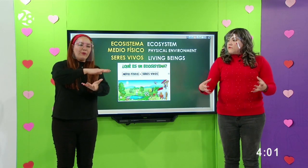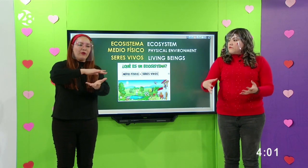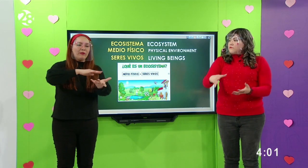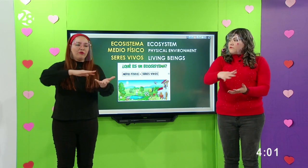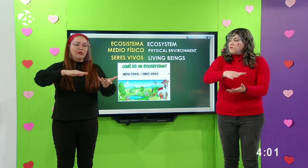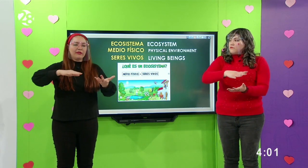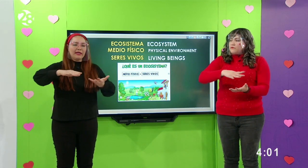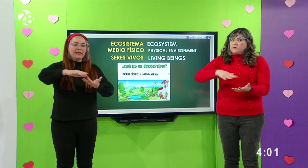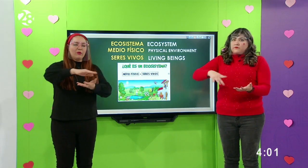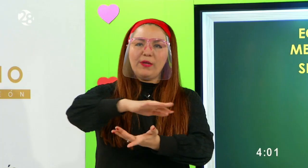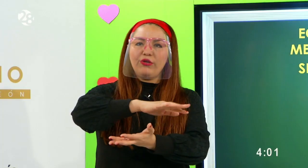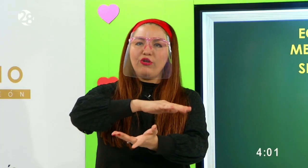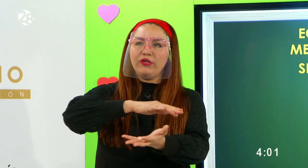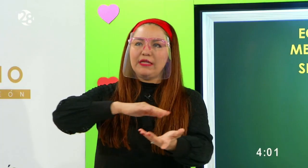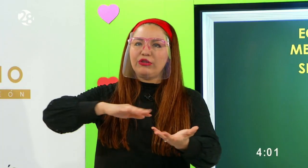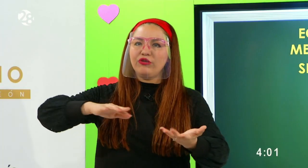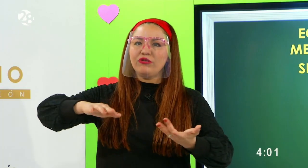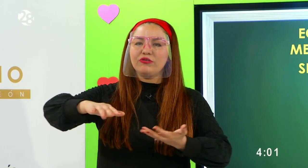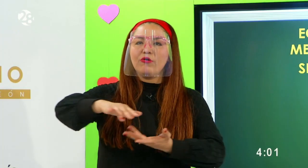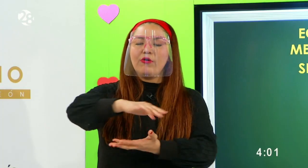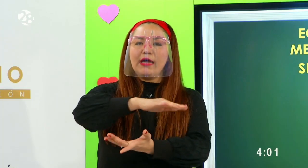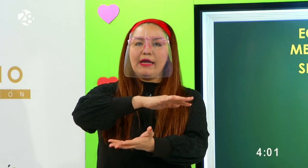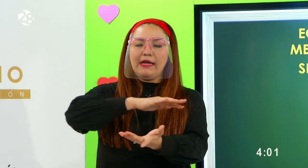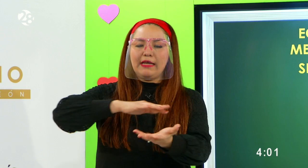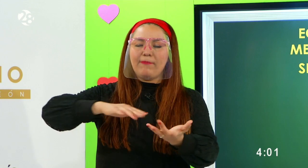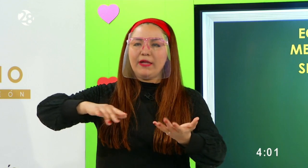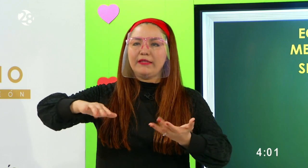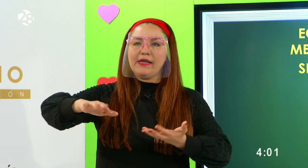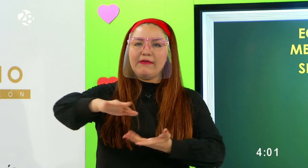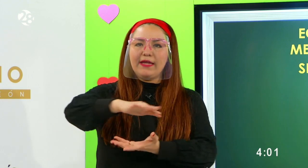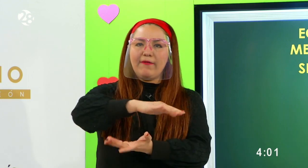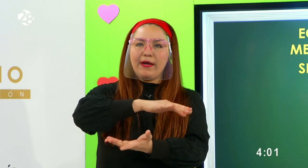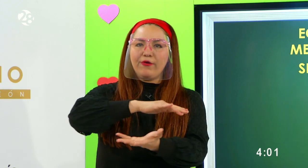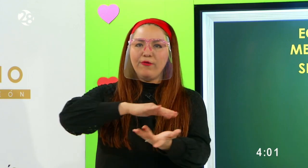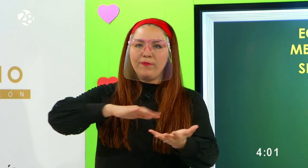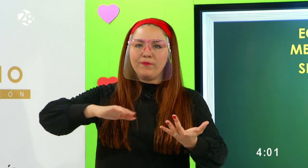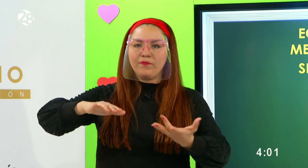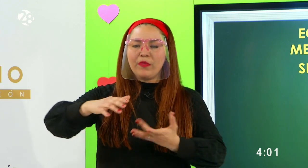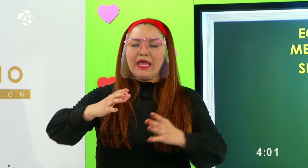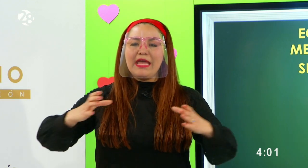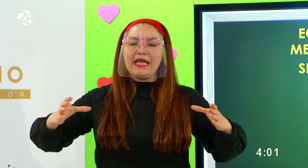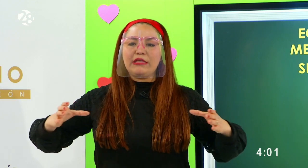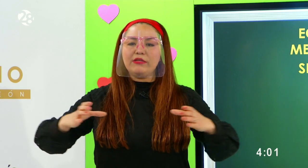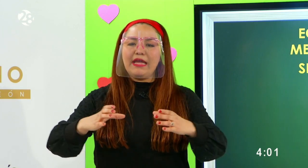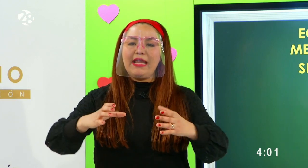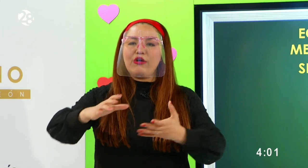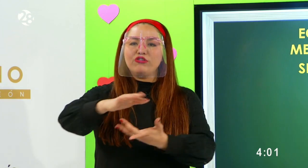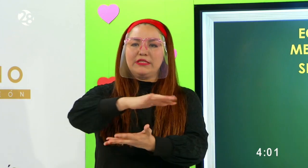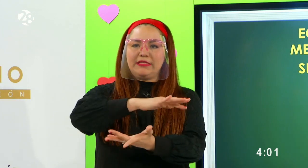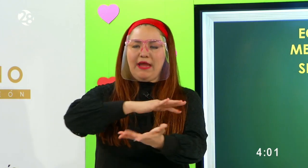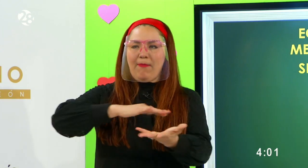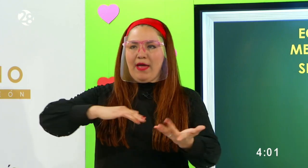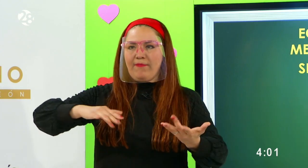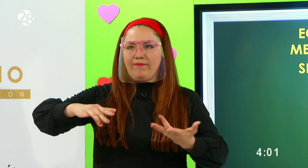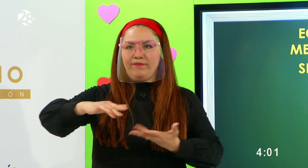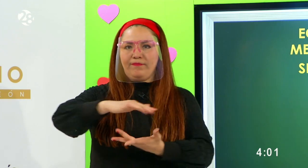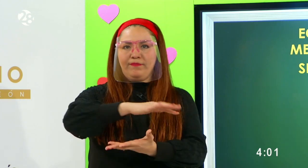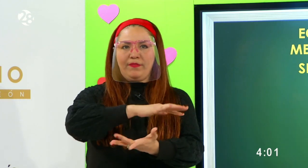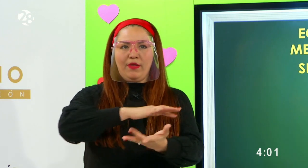y le podemos hacer así moviendo los deditos, la parte de arriba y abajo. Es el